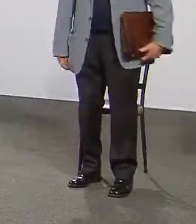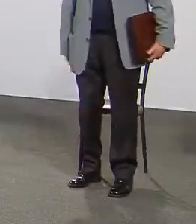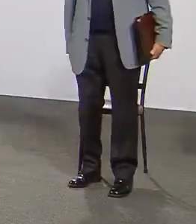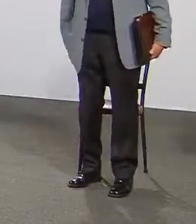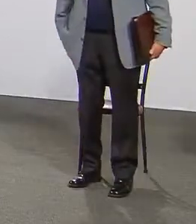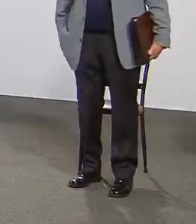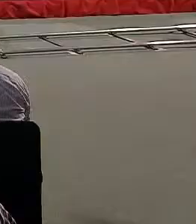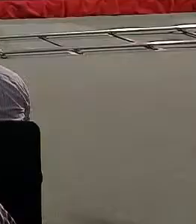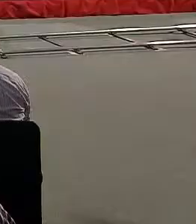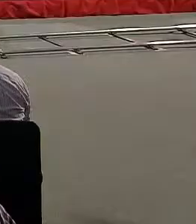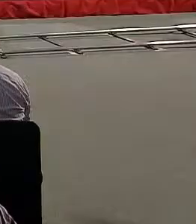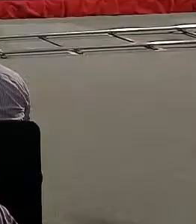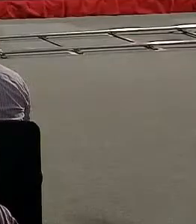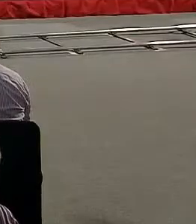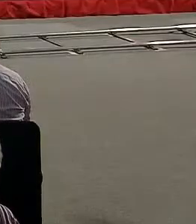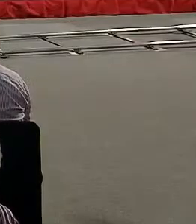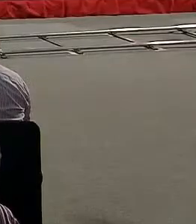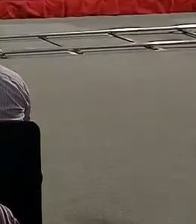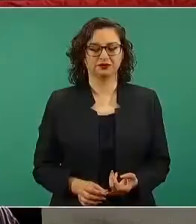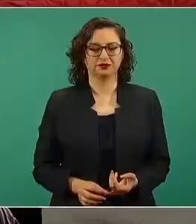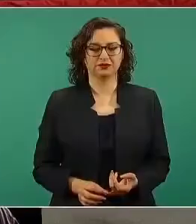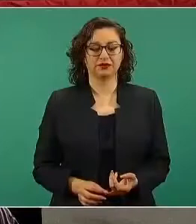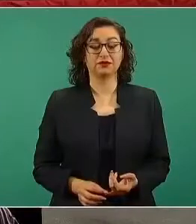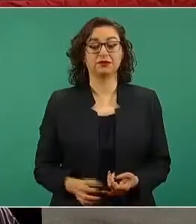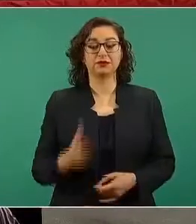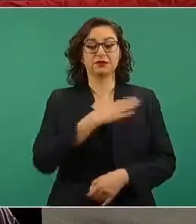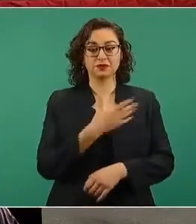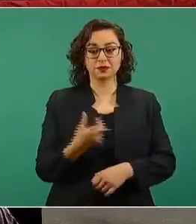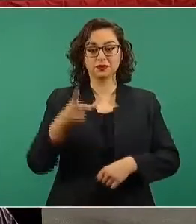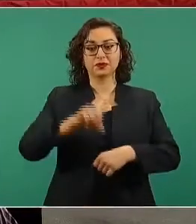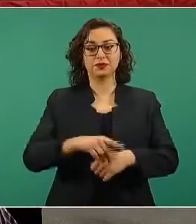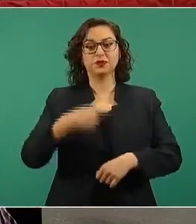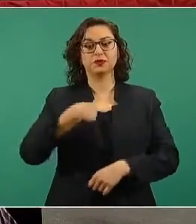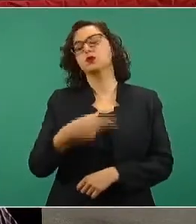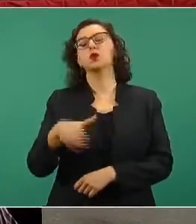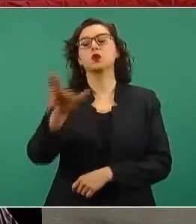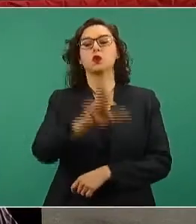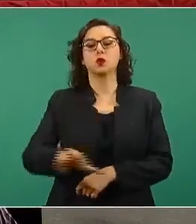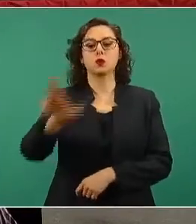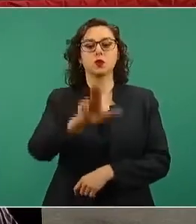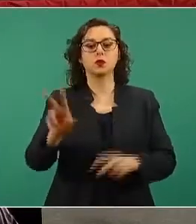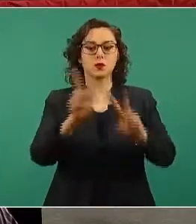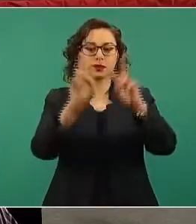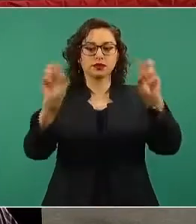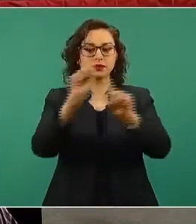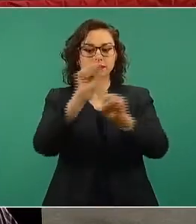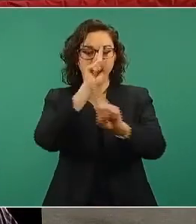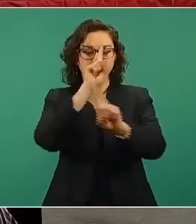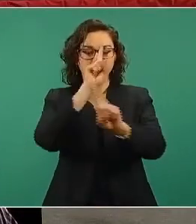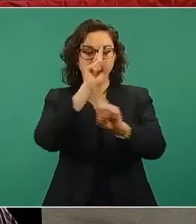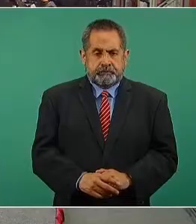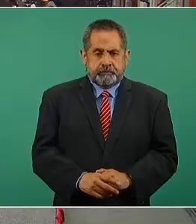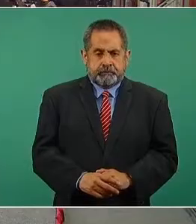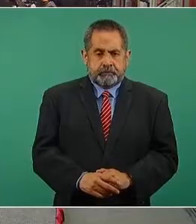dedicado a la salud, como siempre, como todas las semanas. O